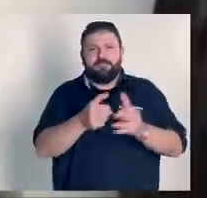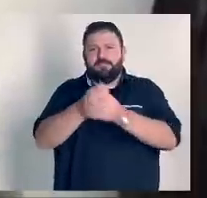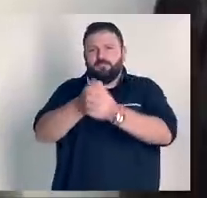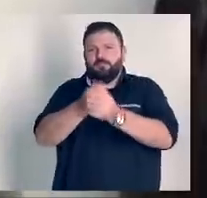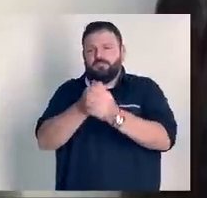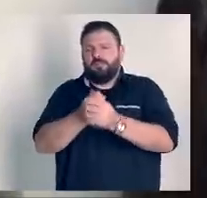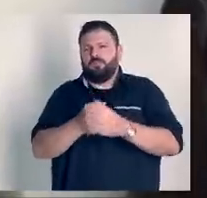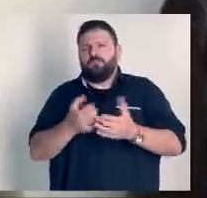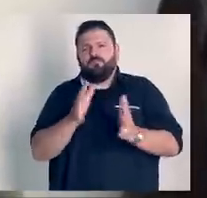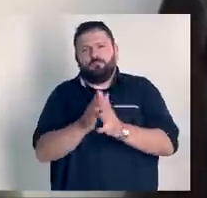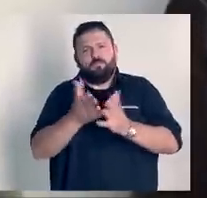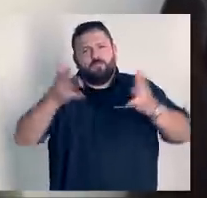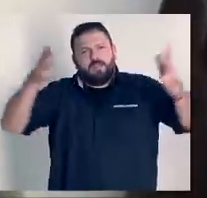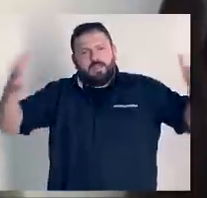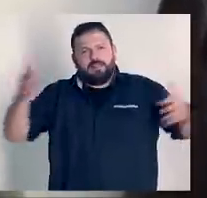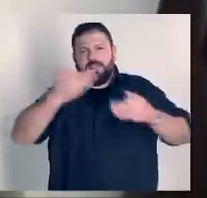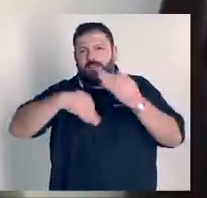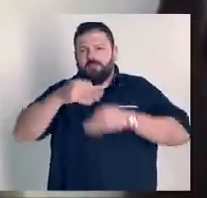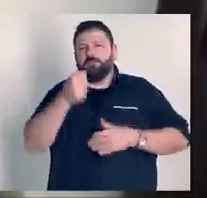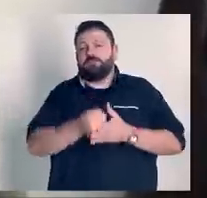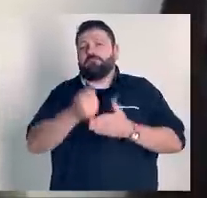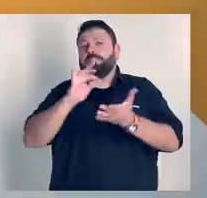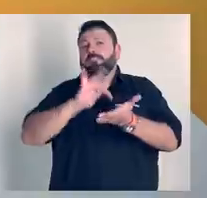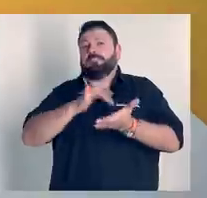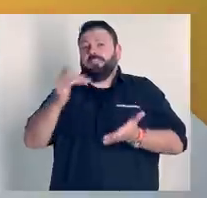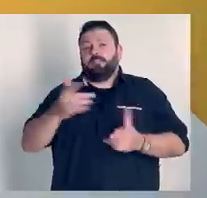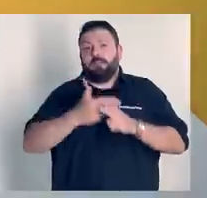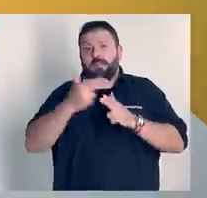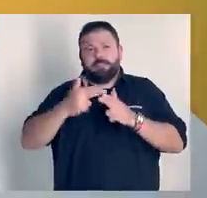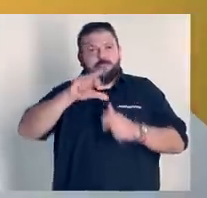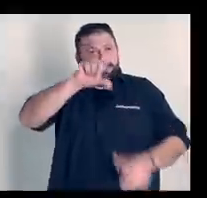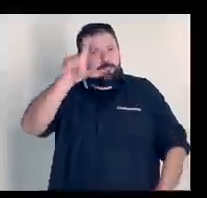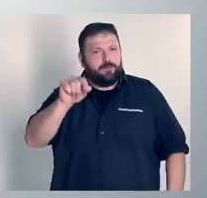grande a todos los que me mandan saludos. Gracias, hasta luego.